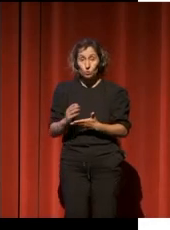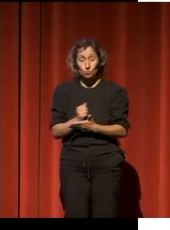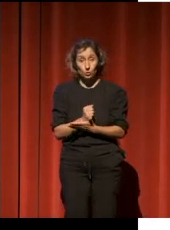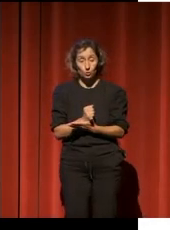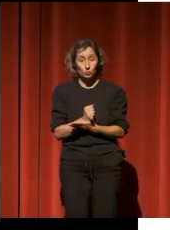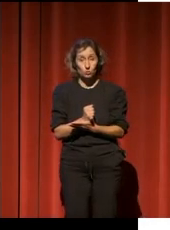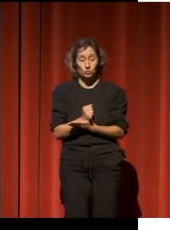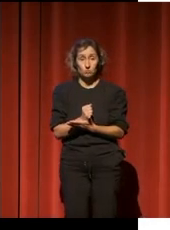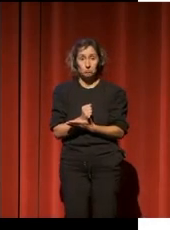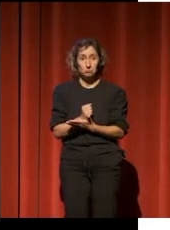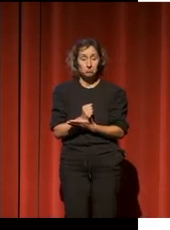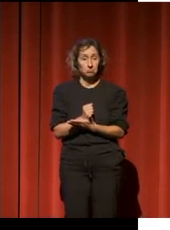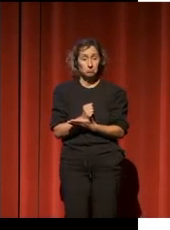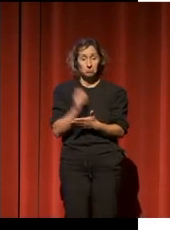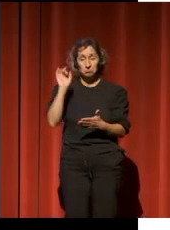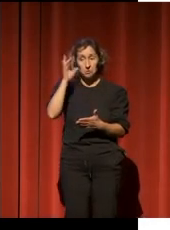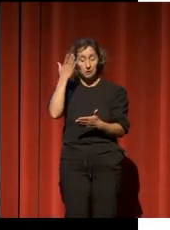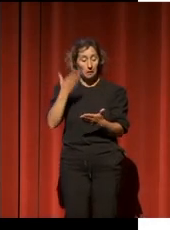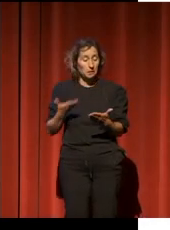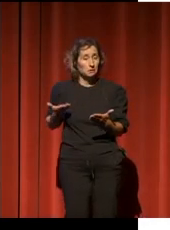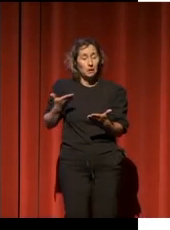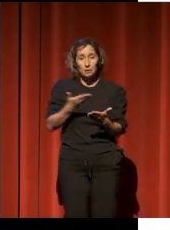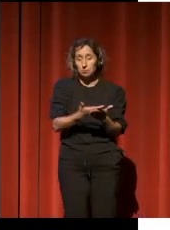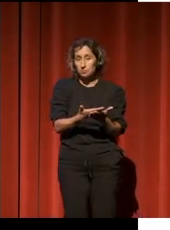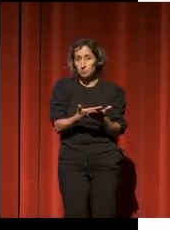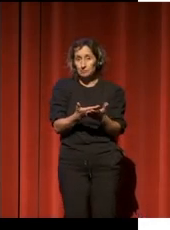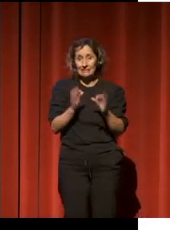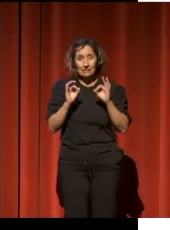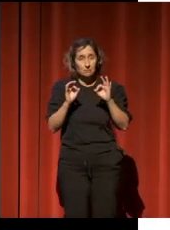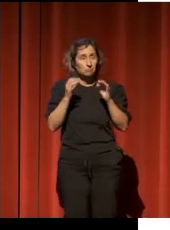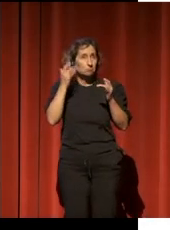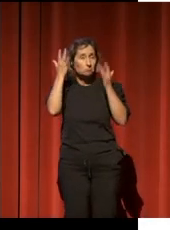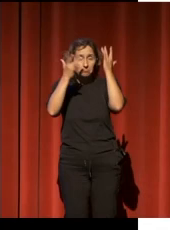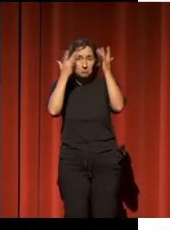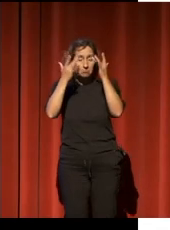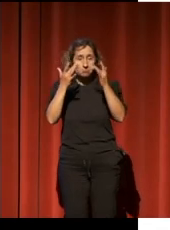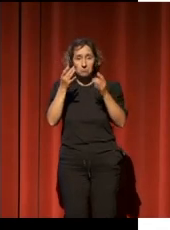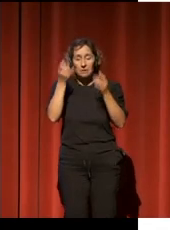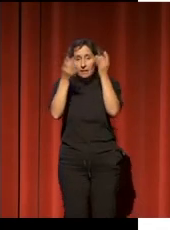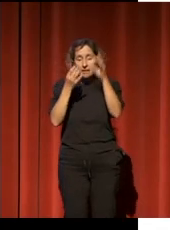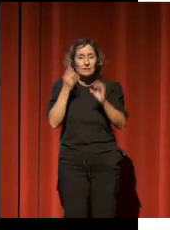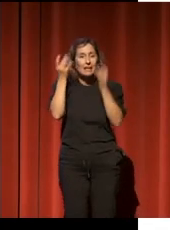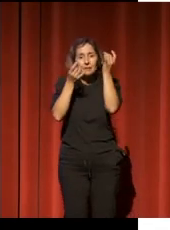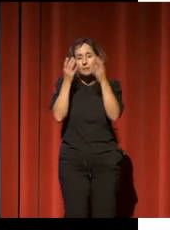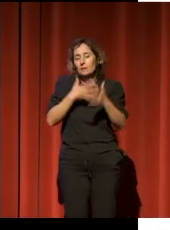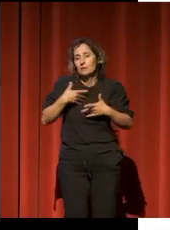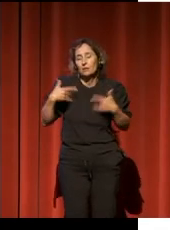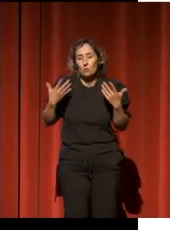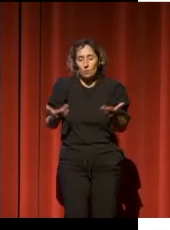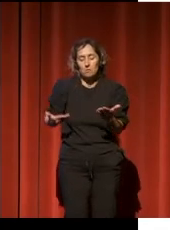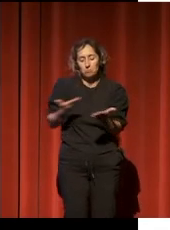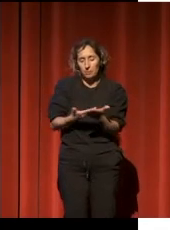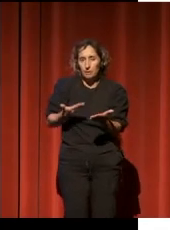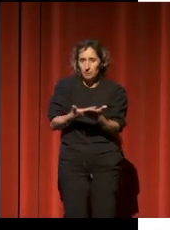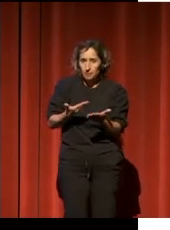eh aportaciones a a las actividades eem esto se concreta en asambleas